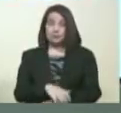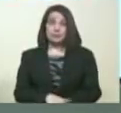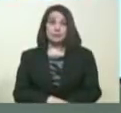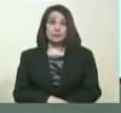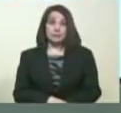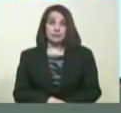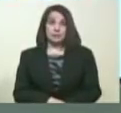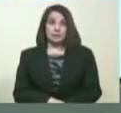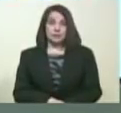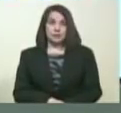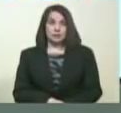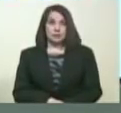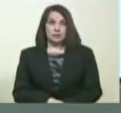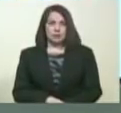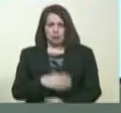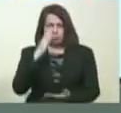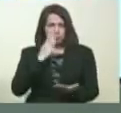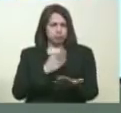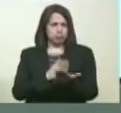Esa es